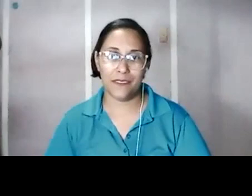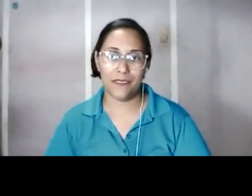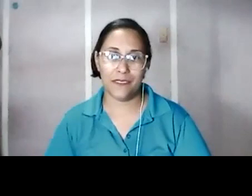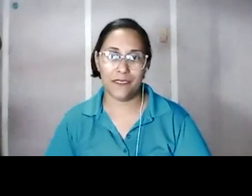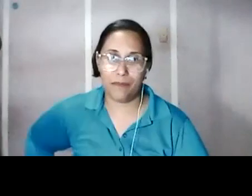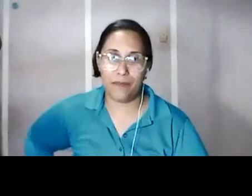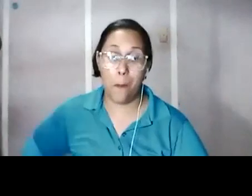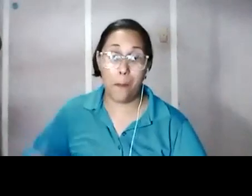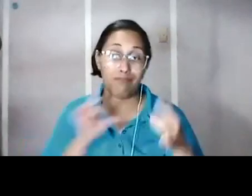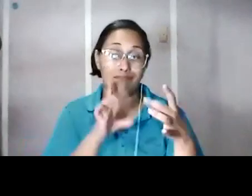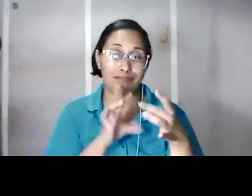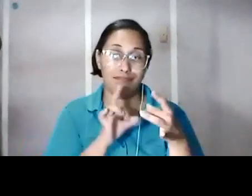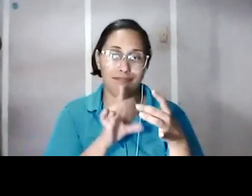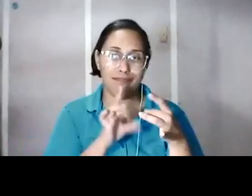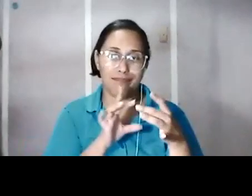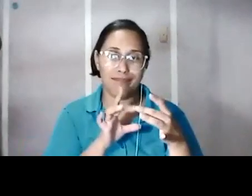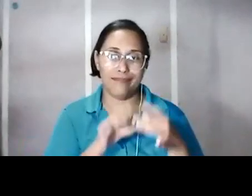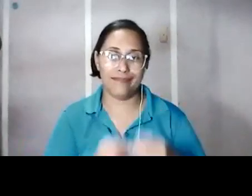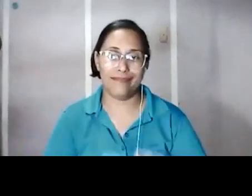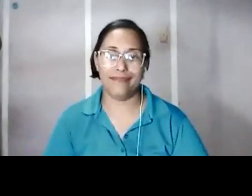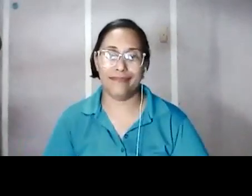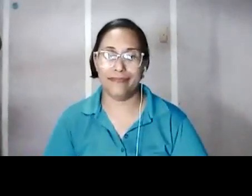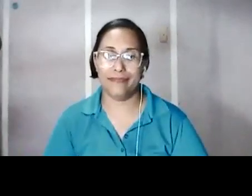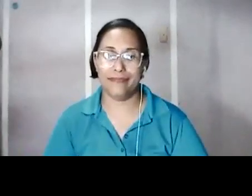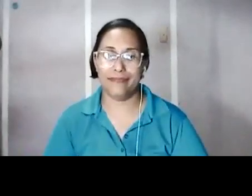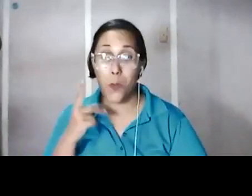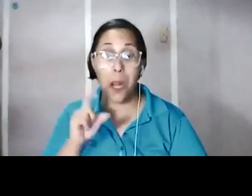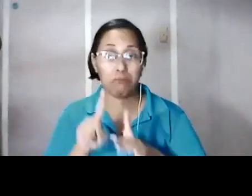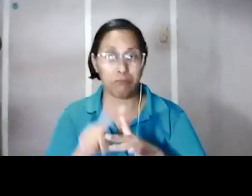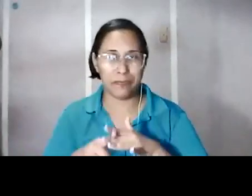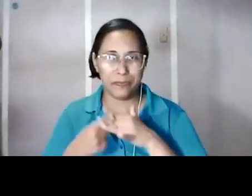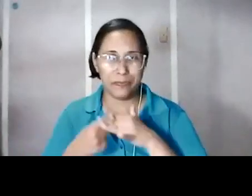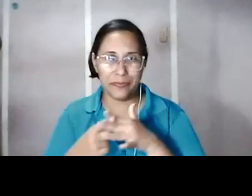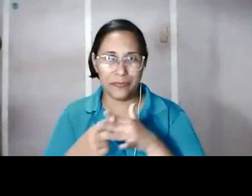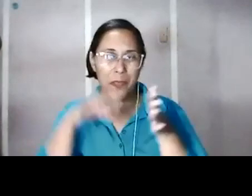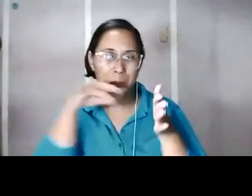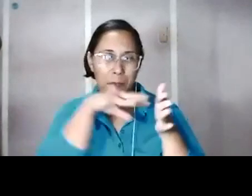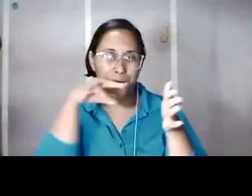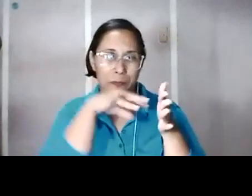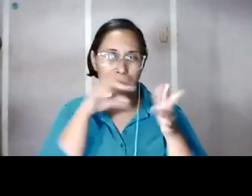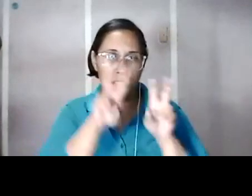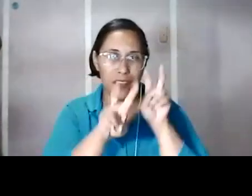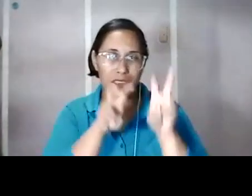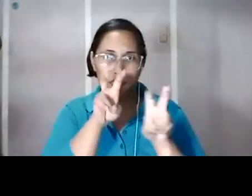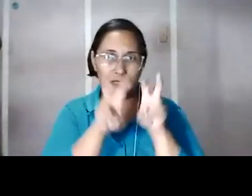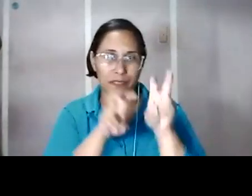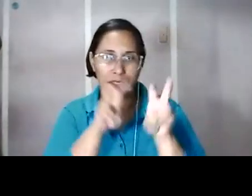me den su retroalimentación y que, miren, que empiecen a estudiar el carnaval. Y veo que en